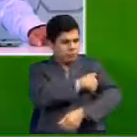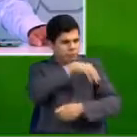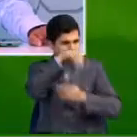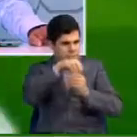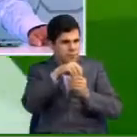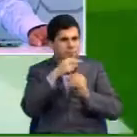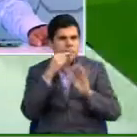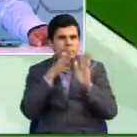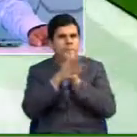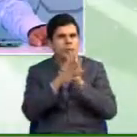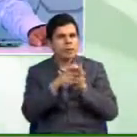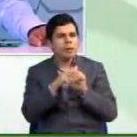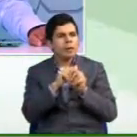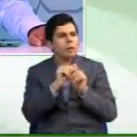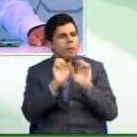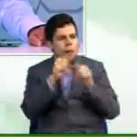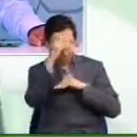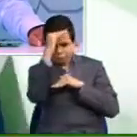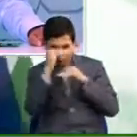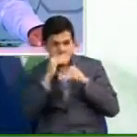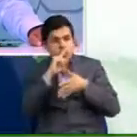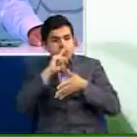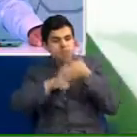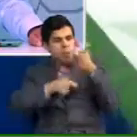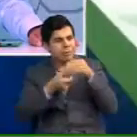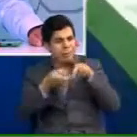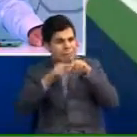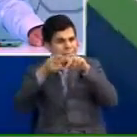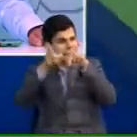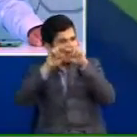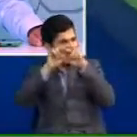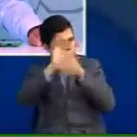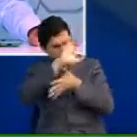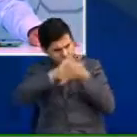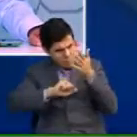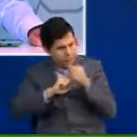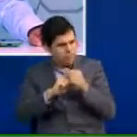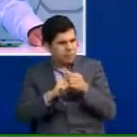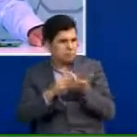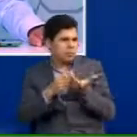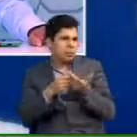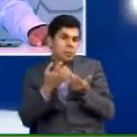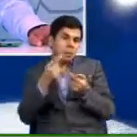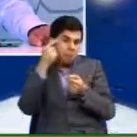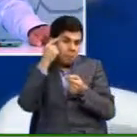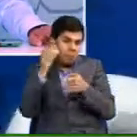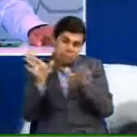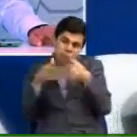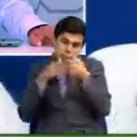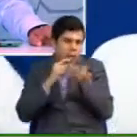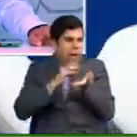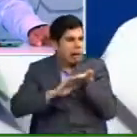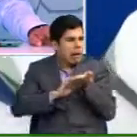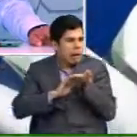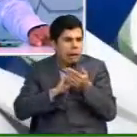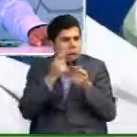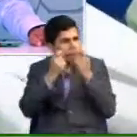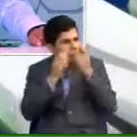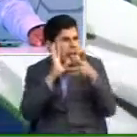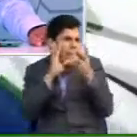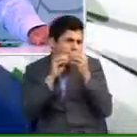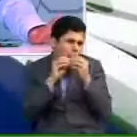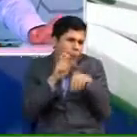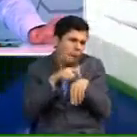reducir a cero el pago de los aranceles y de las regalías por lo menos mientras la frontera esté cerrada recibe alguna respuesta